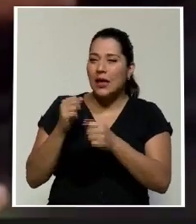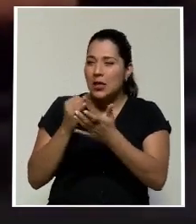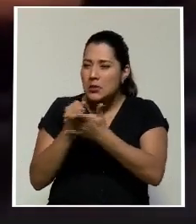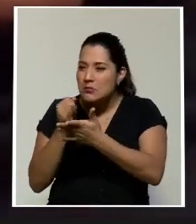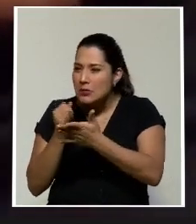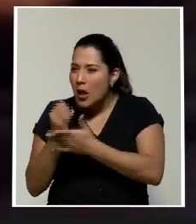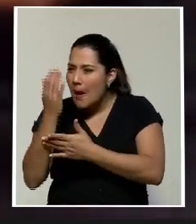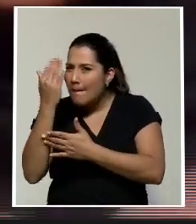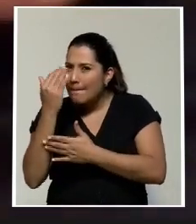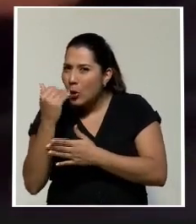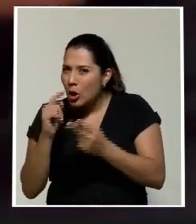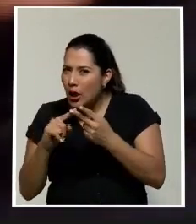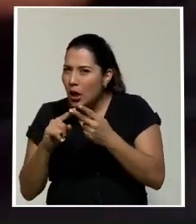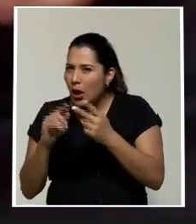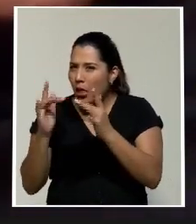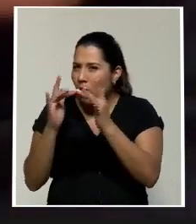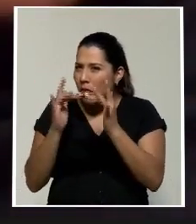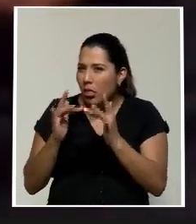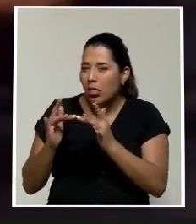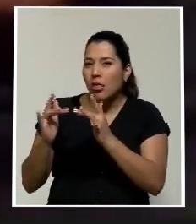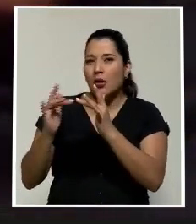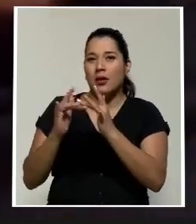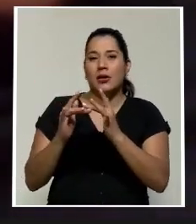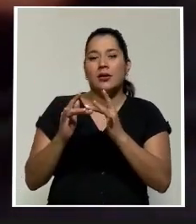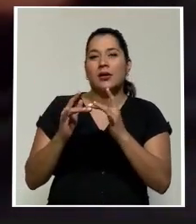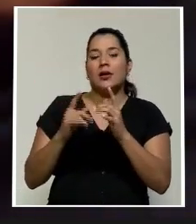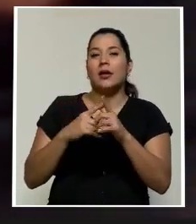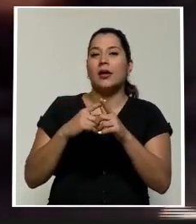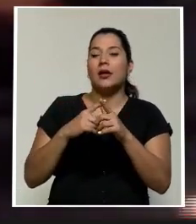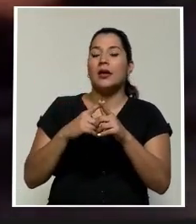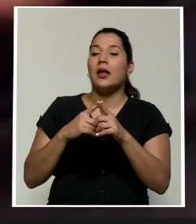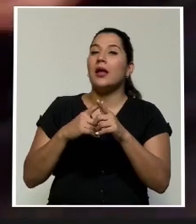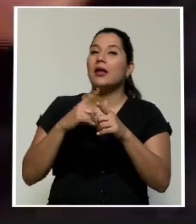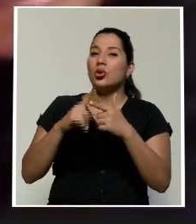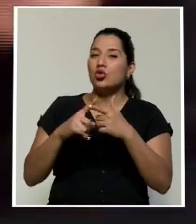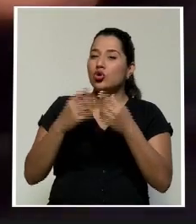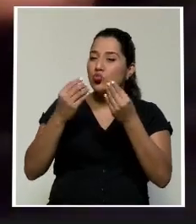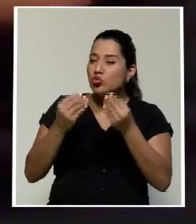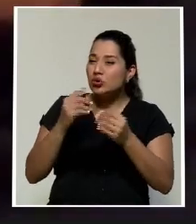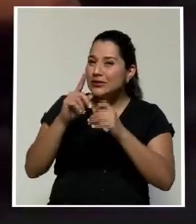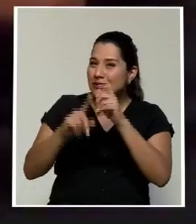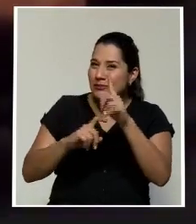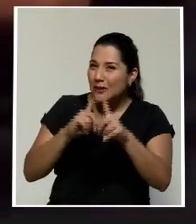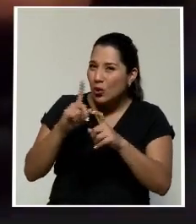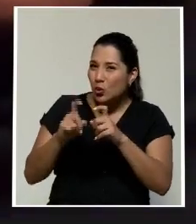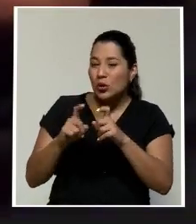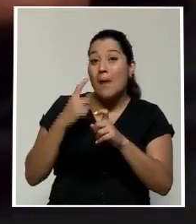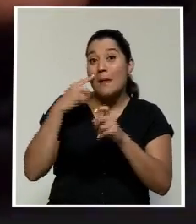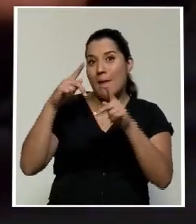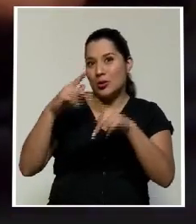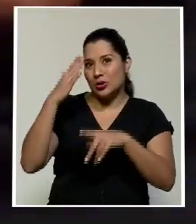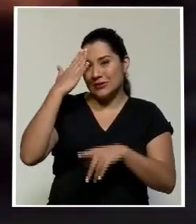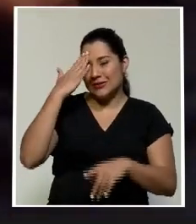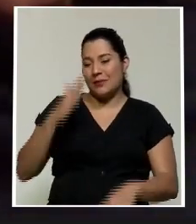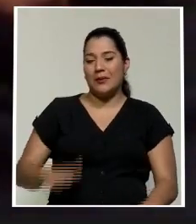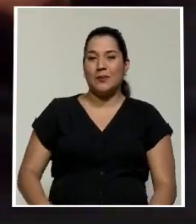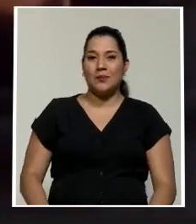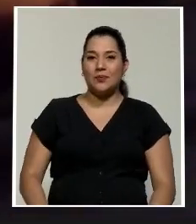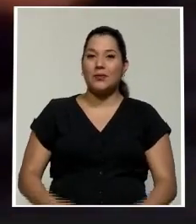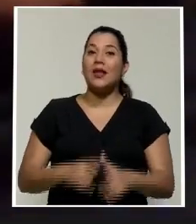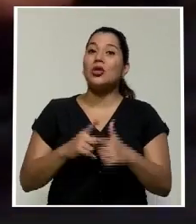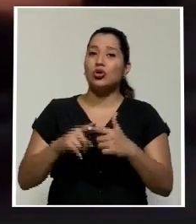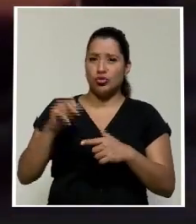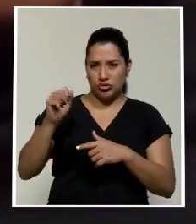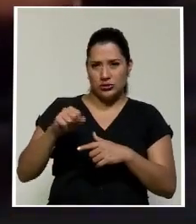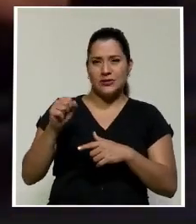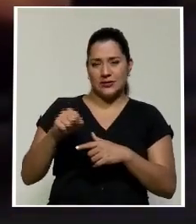por qué hay otras preguntas que pueden rodear esa offshore que merecen que el público se entere. Entonces, sí, van